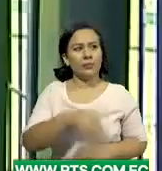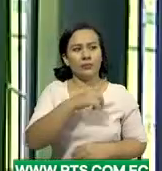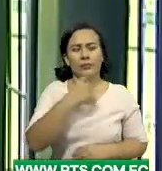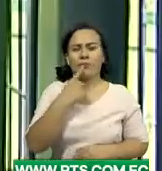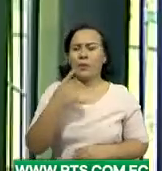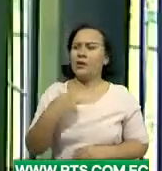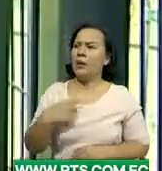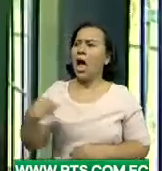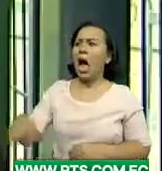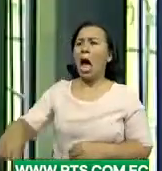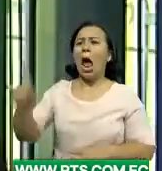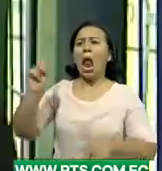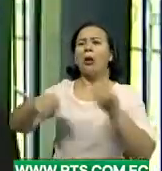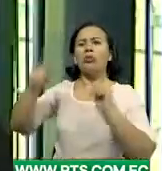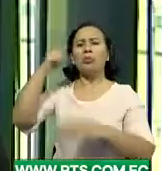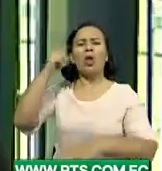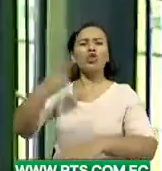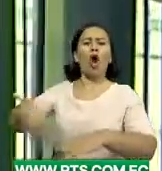algo normal, como que